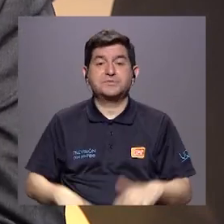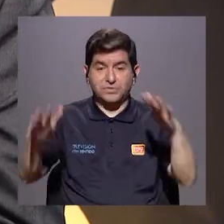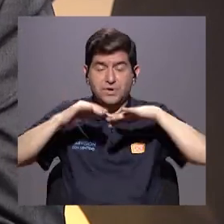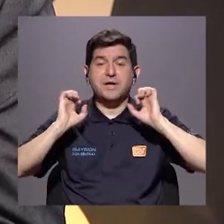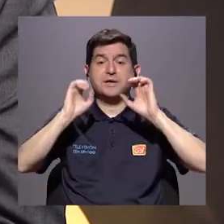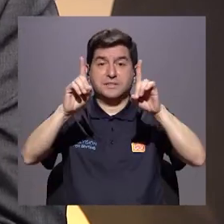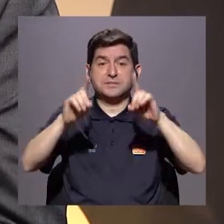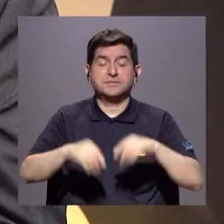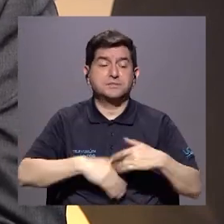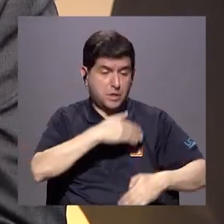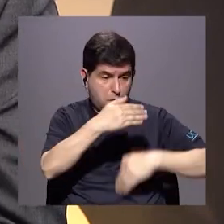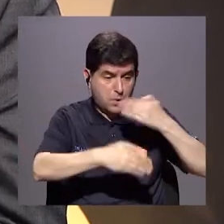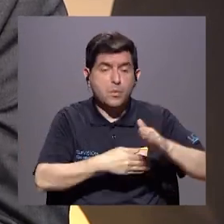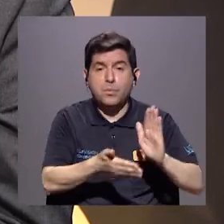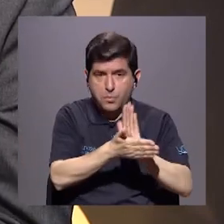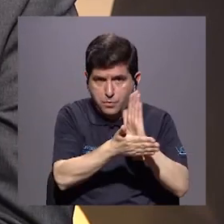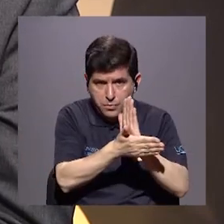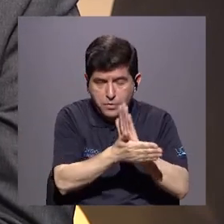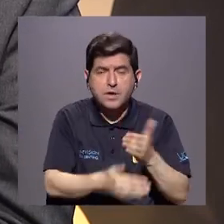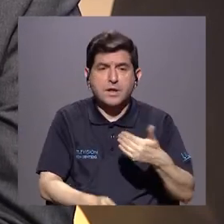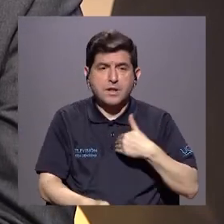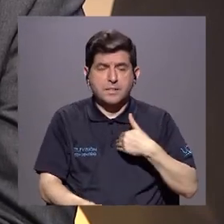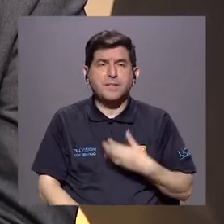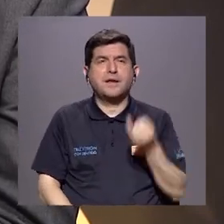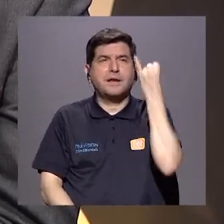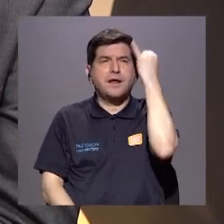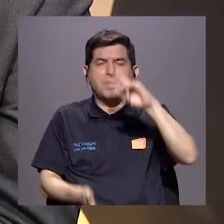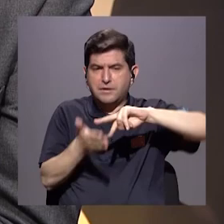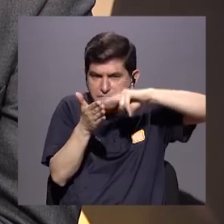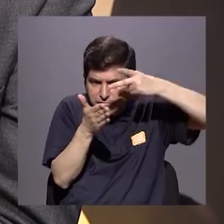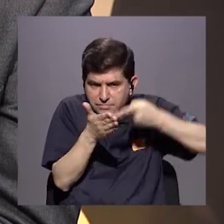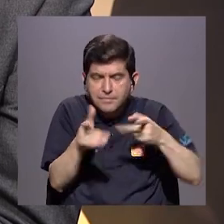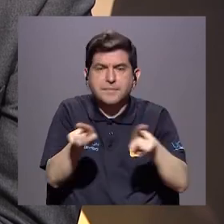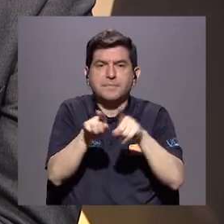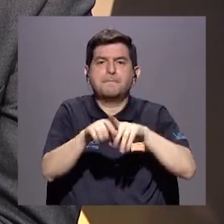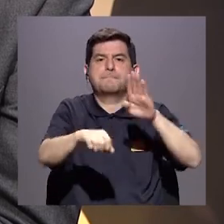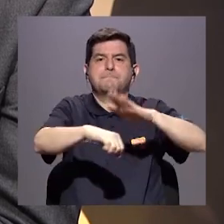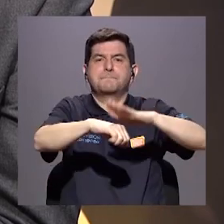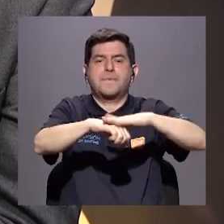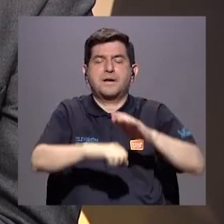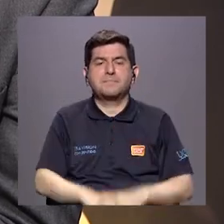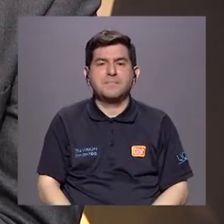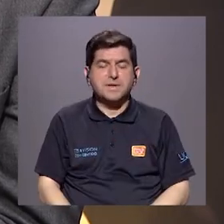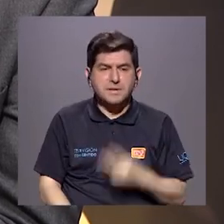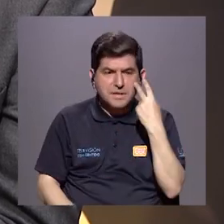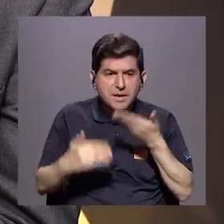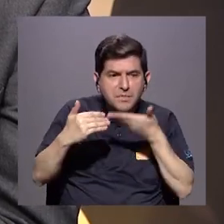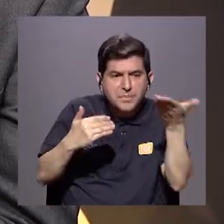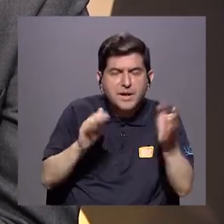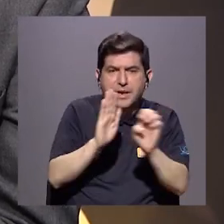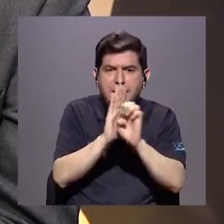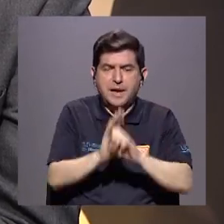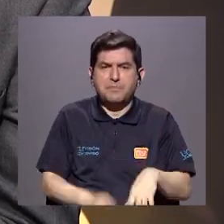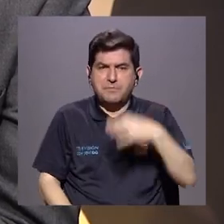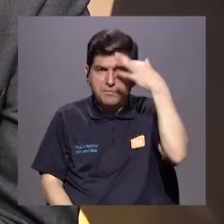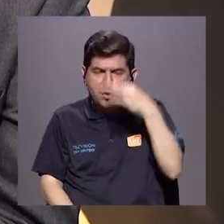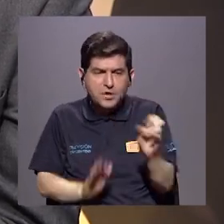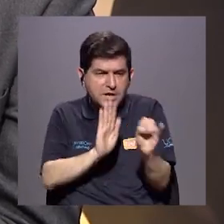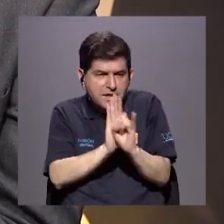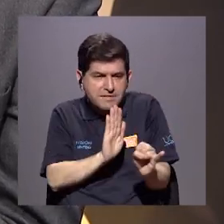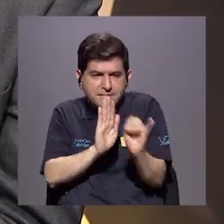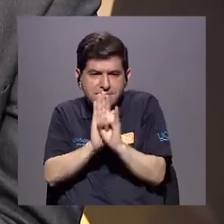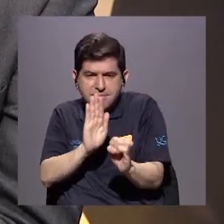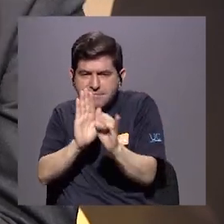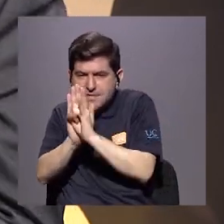este protocolo digamos además de tener una conceptualización nos permite visualizar algunos elementos como por ejemplo criterios de identificación